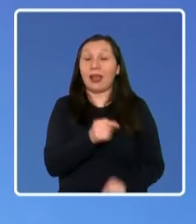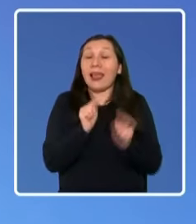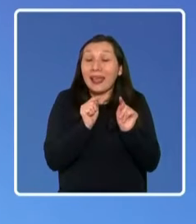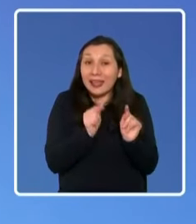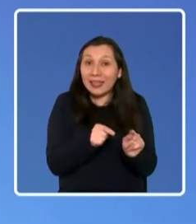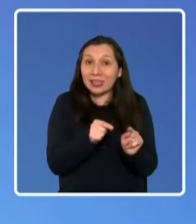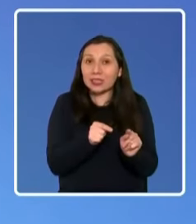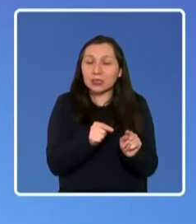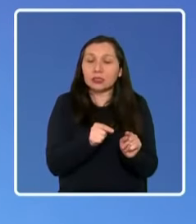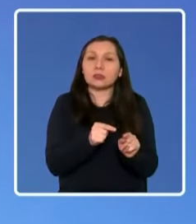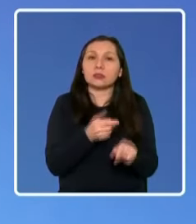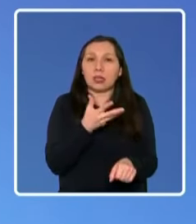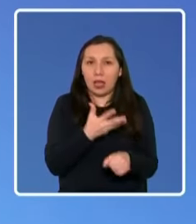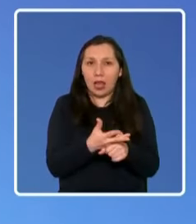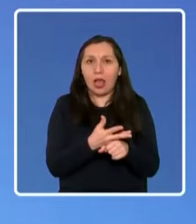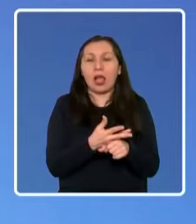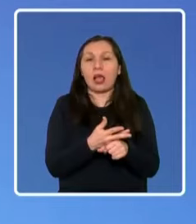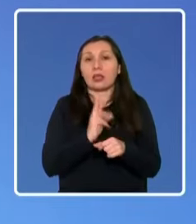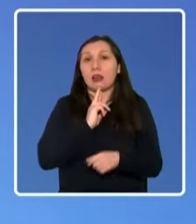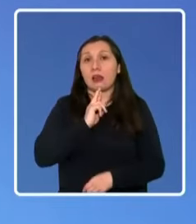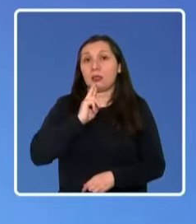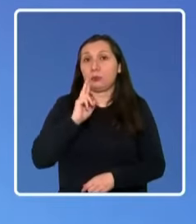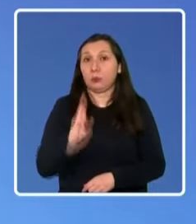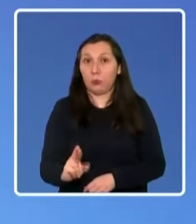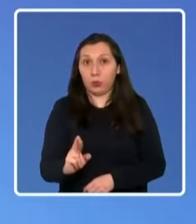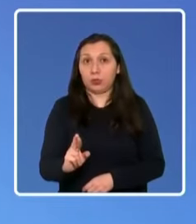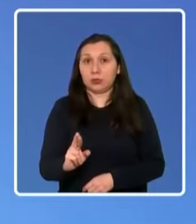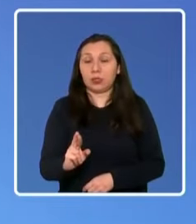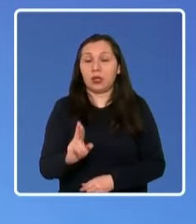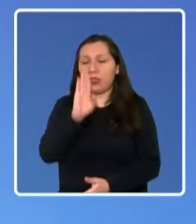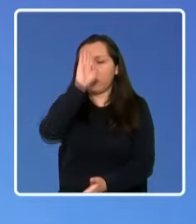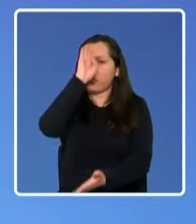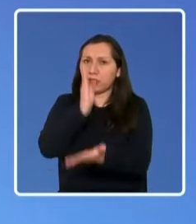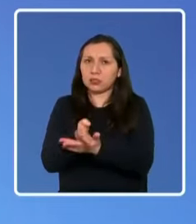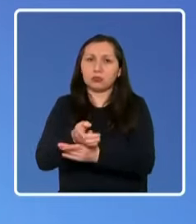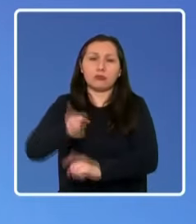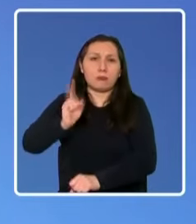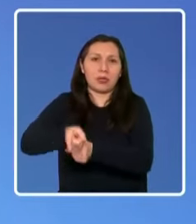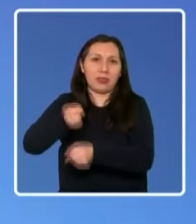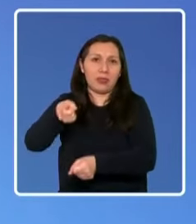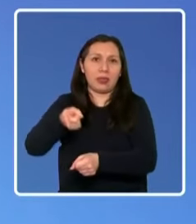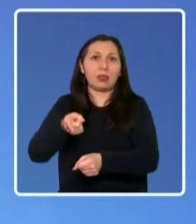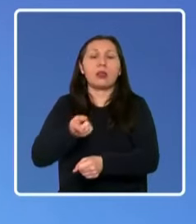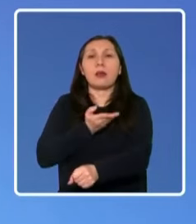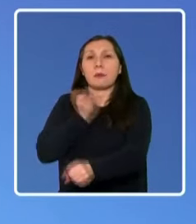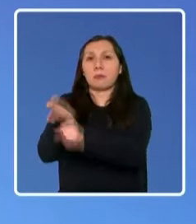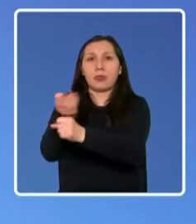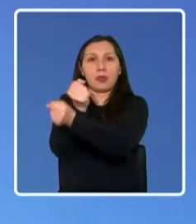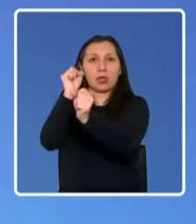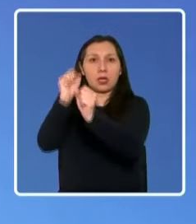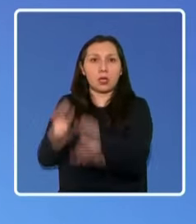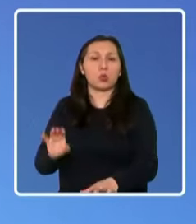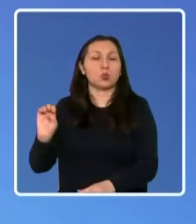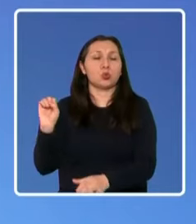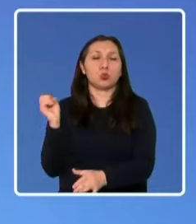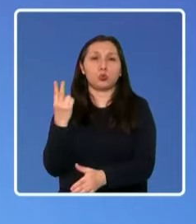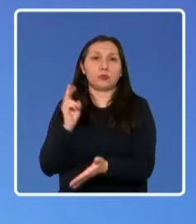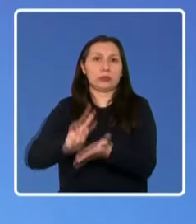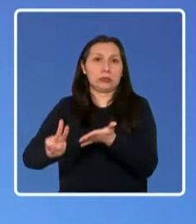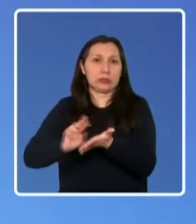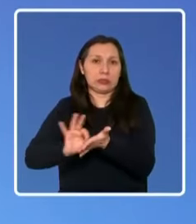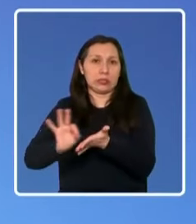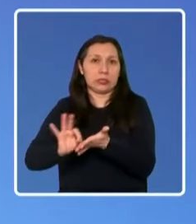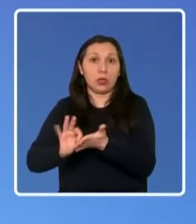eso ha tenido como respuesta decisiones, la solicitud de renuncia de un ex subsecretario